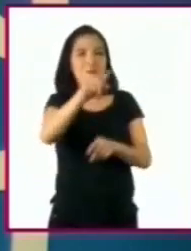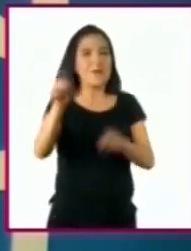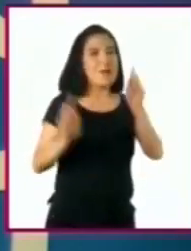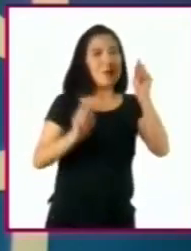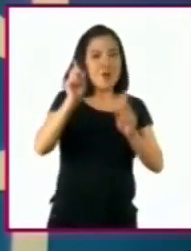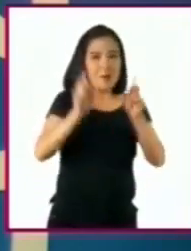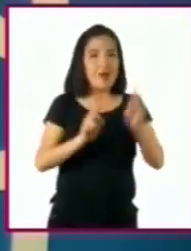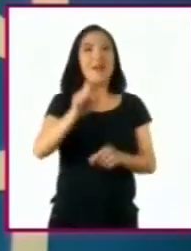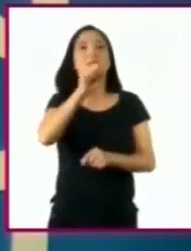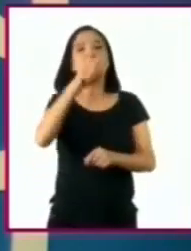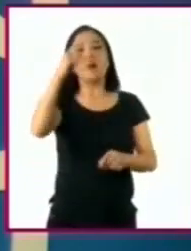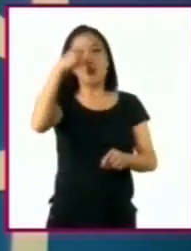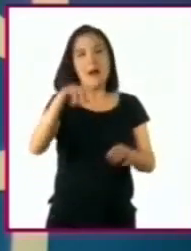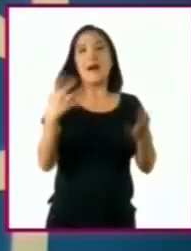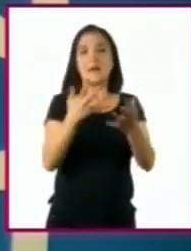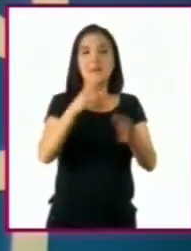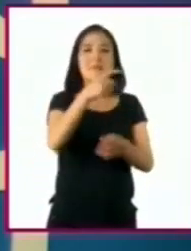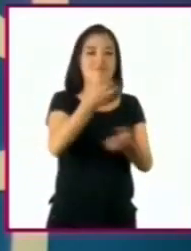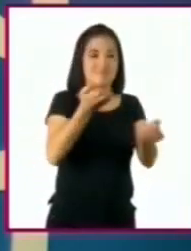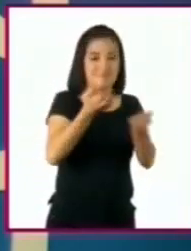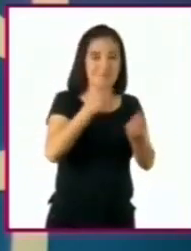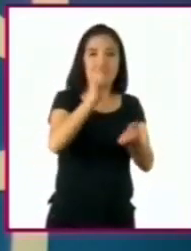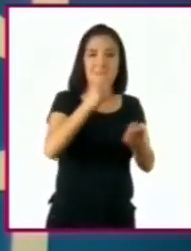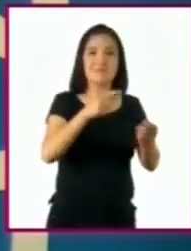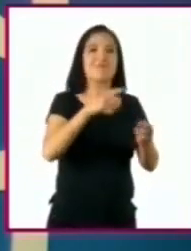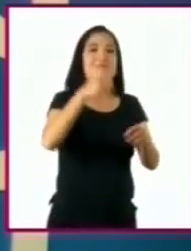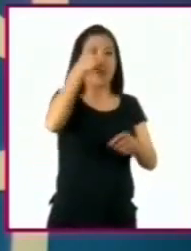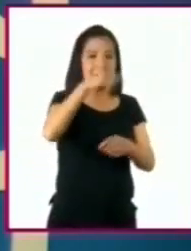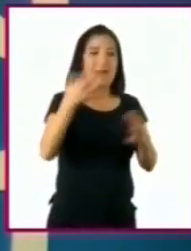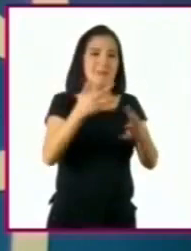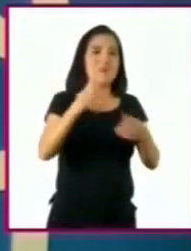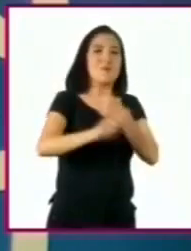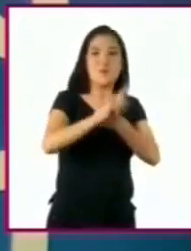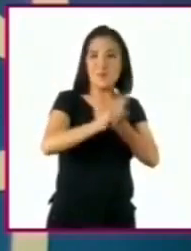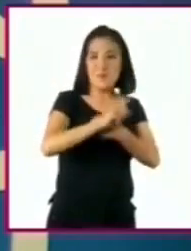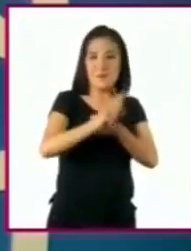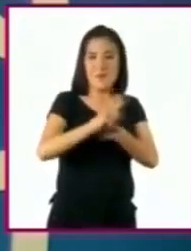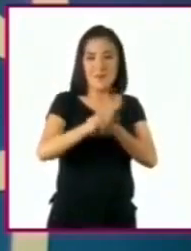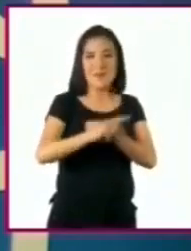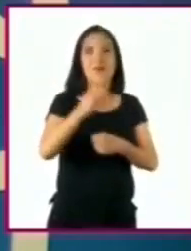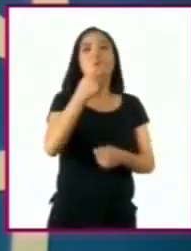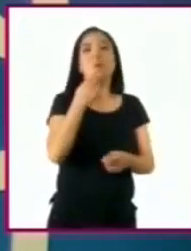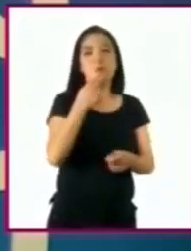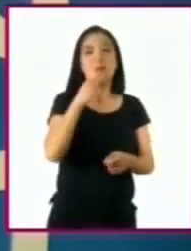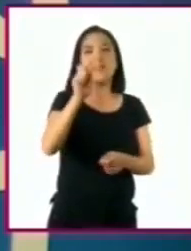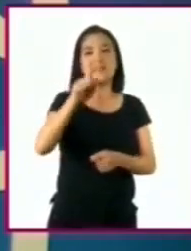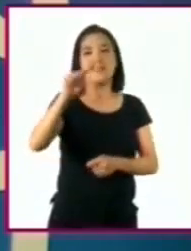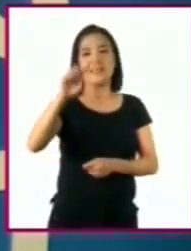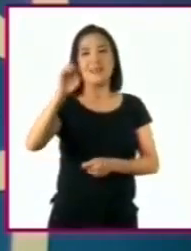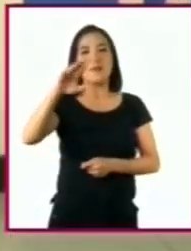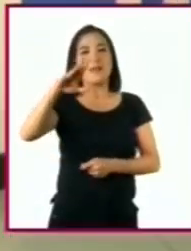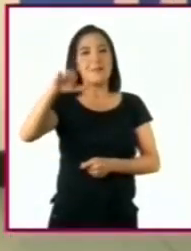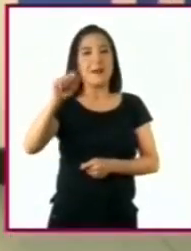así como resolver los ejercicios propuestos en la resolución de problemas usando el teorema de